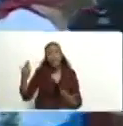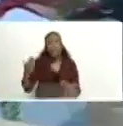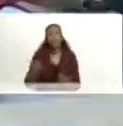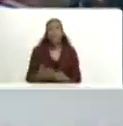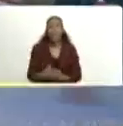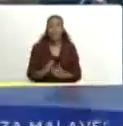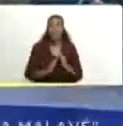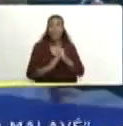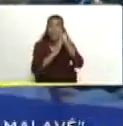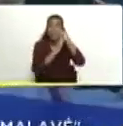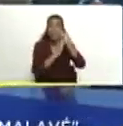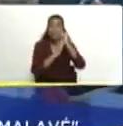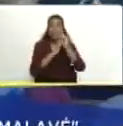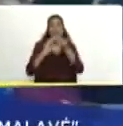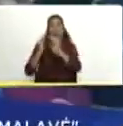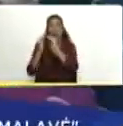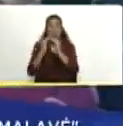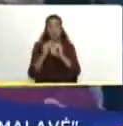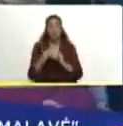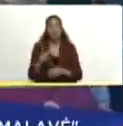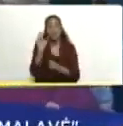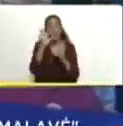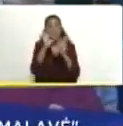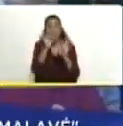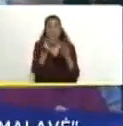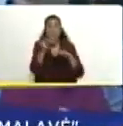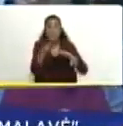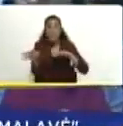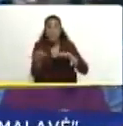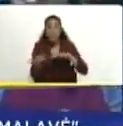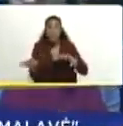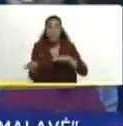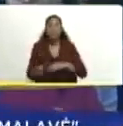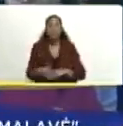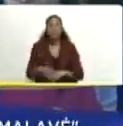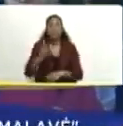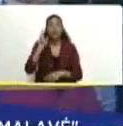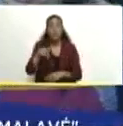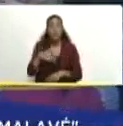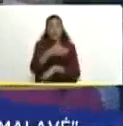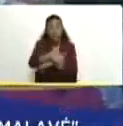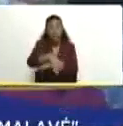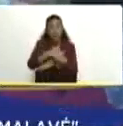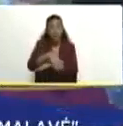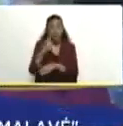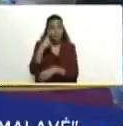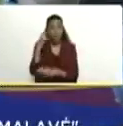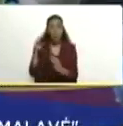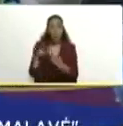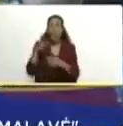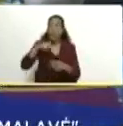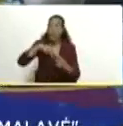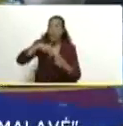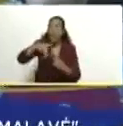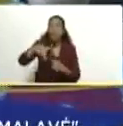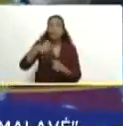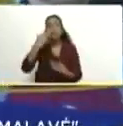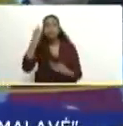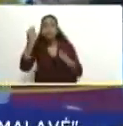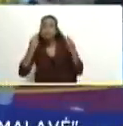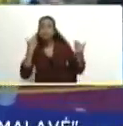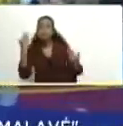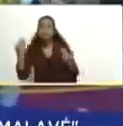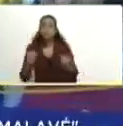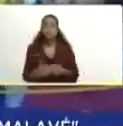nuestro líder de este municipio, y que pues en estas calles nos vemos caminando, y bueno,